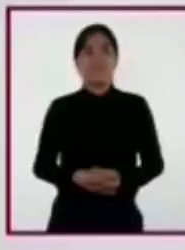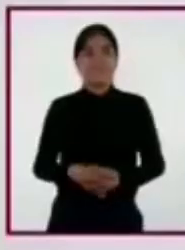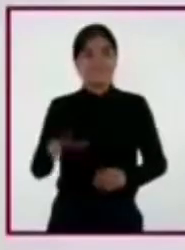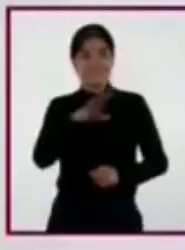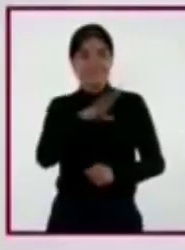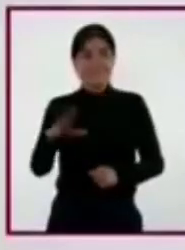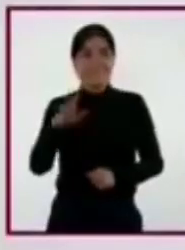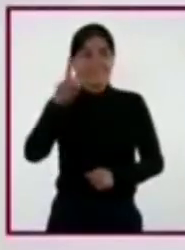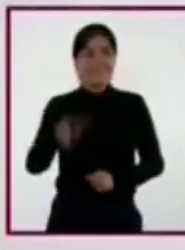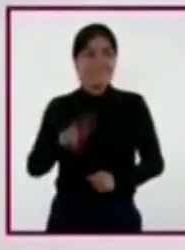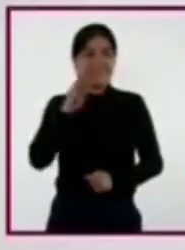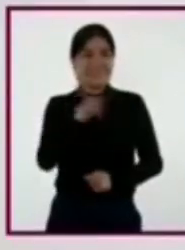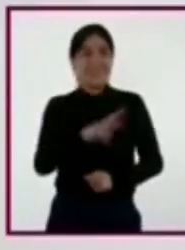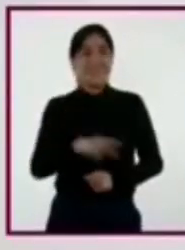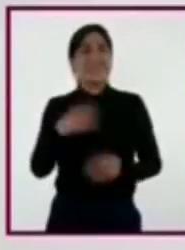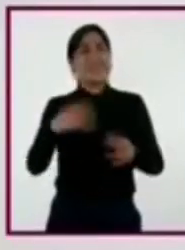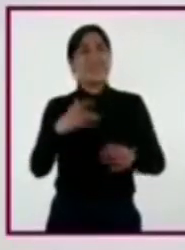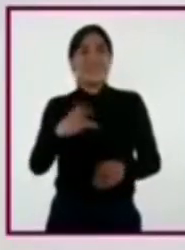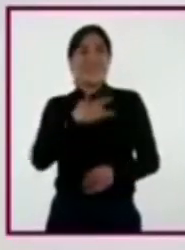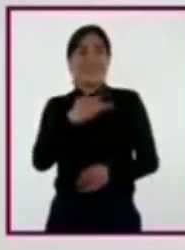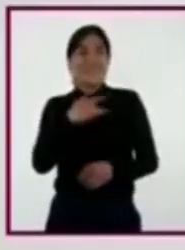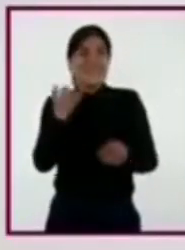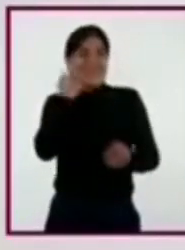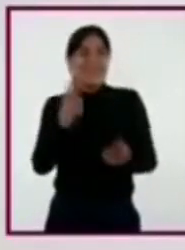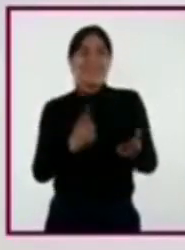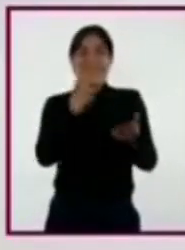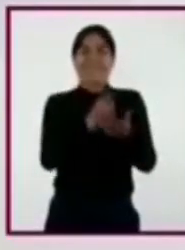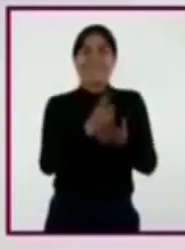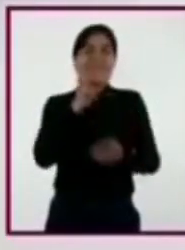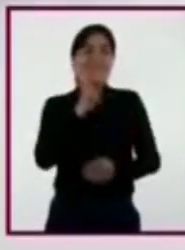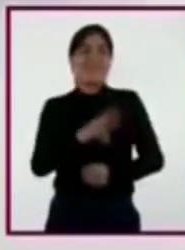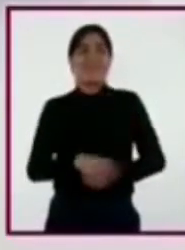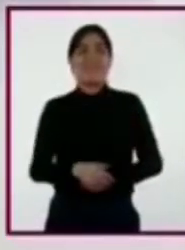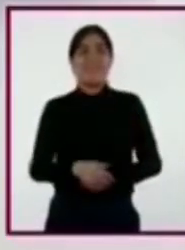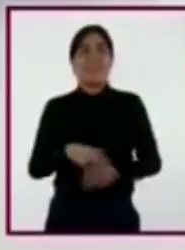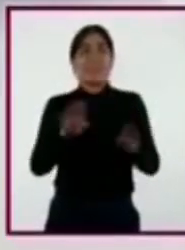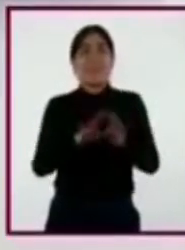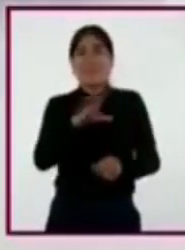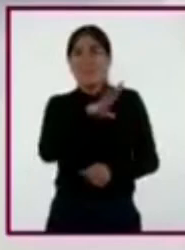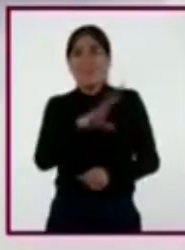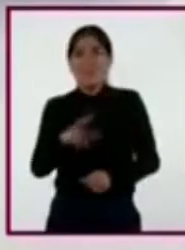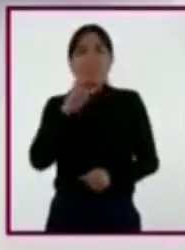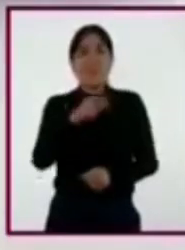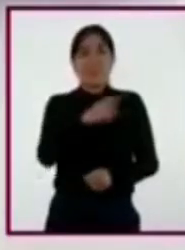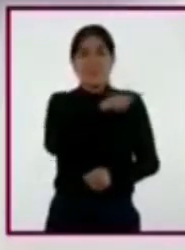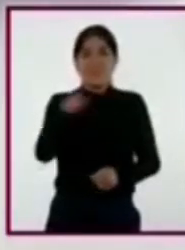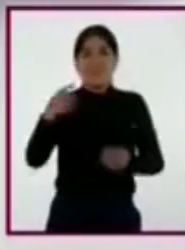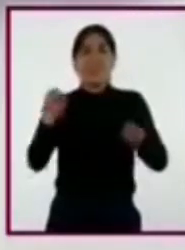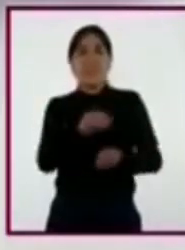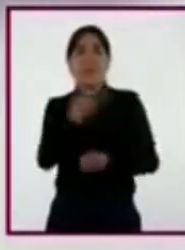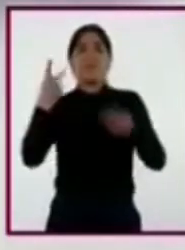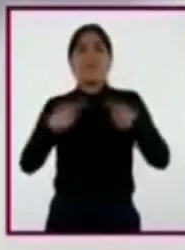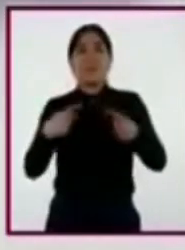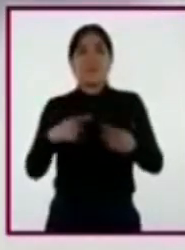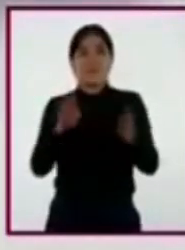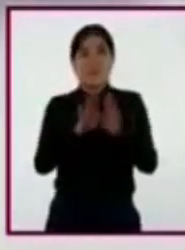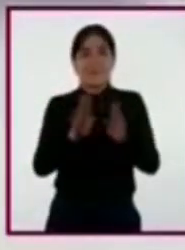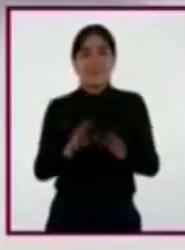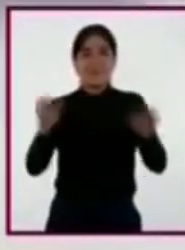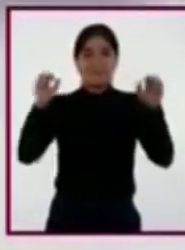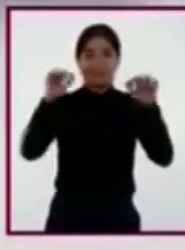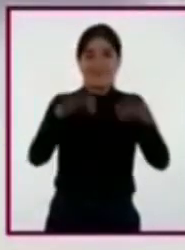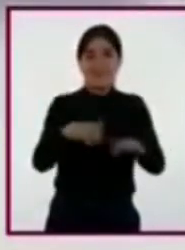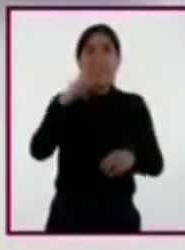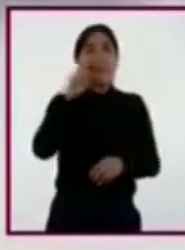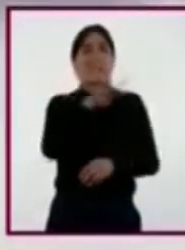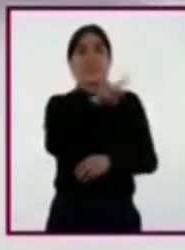Increíble, ¿verdad? Nada más de verlo dan ganas de estar ahí. Es impresionante ver cuántas personas se reunieron para realizar esta mega